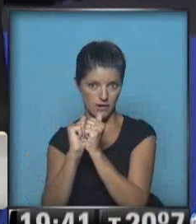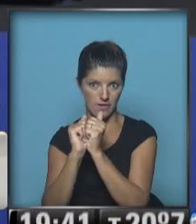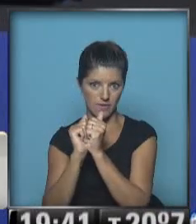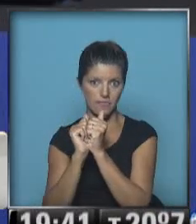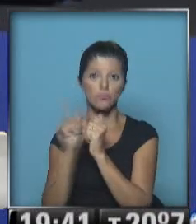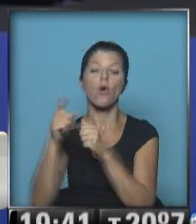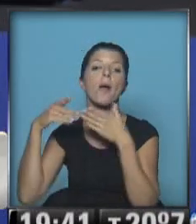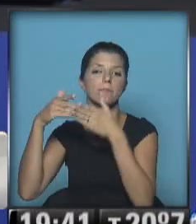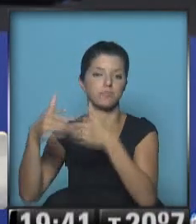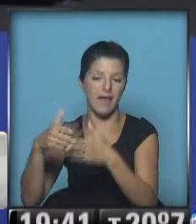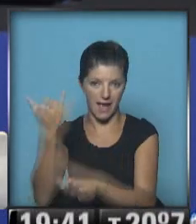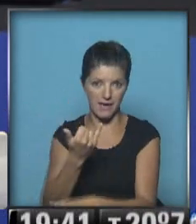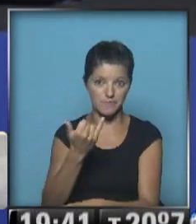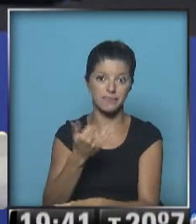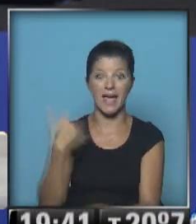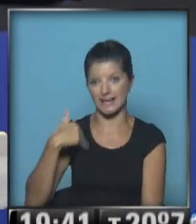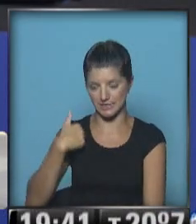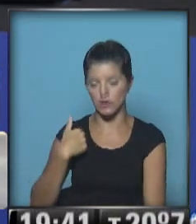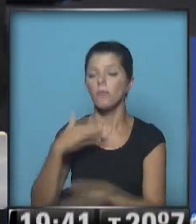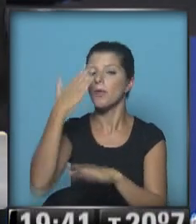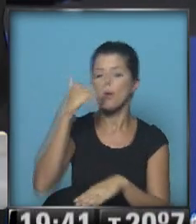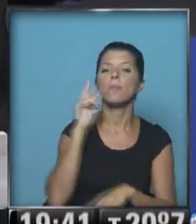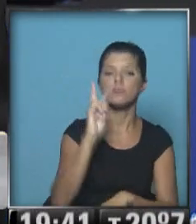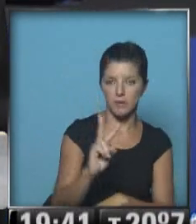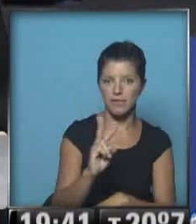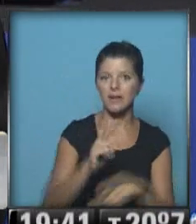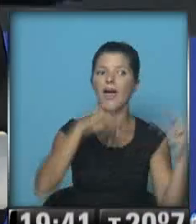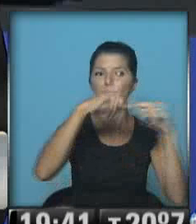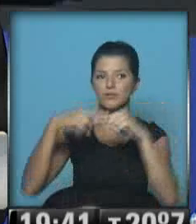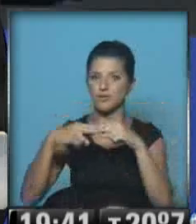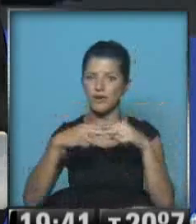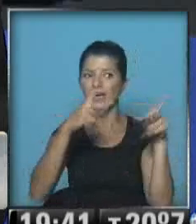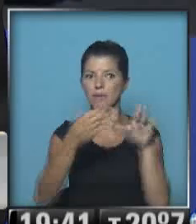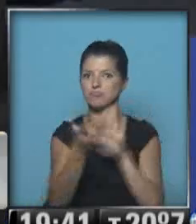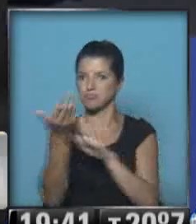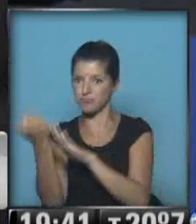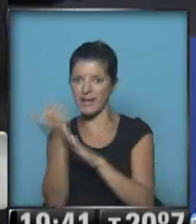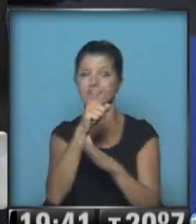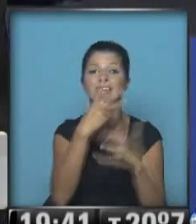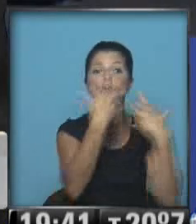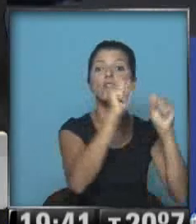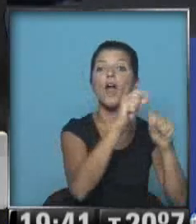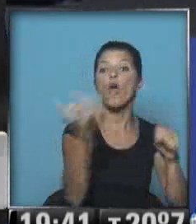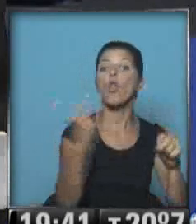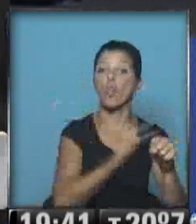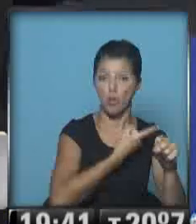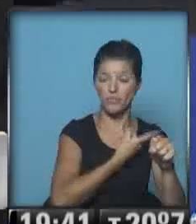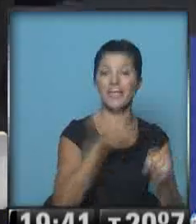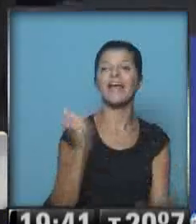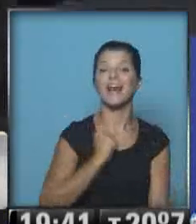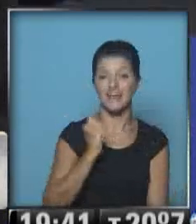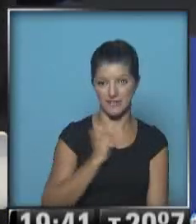Los Marinos argentinos después vamos a ver los crudos que aparecieron en la otra punta en Canadá donde